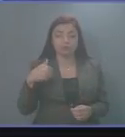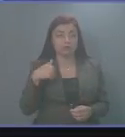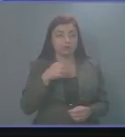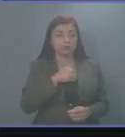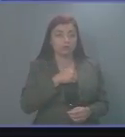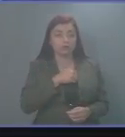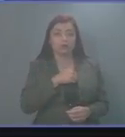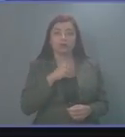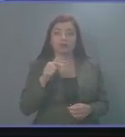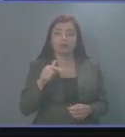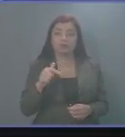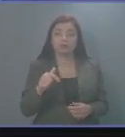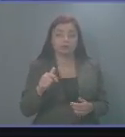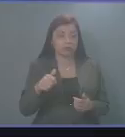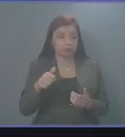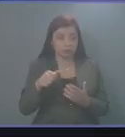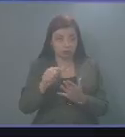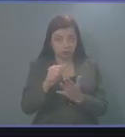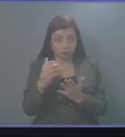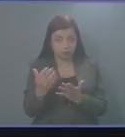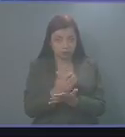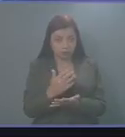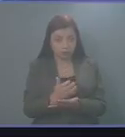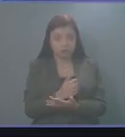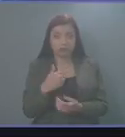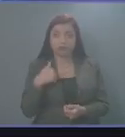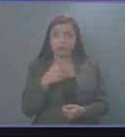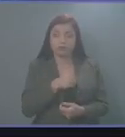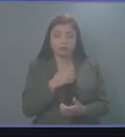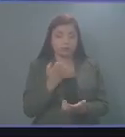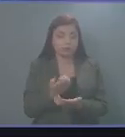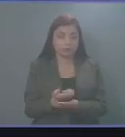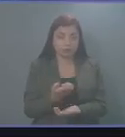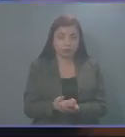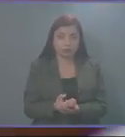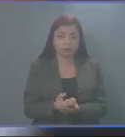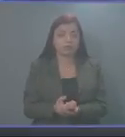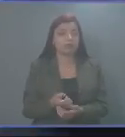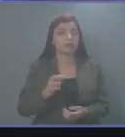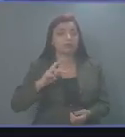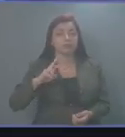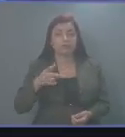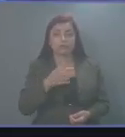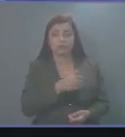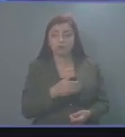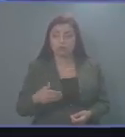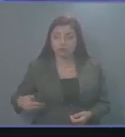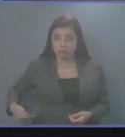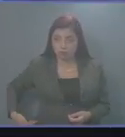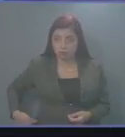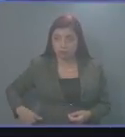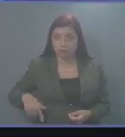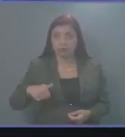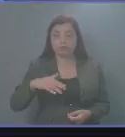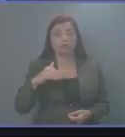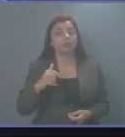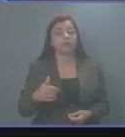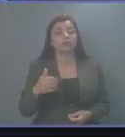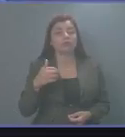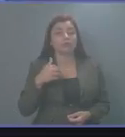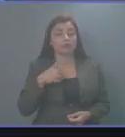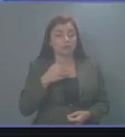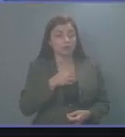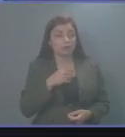Ministerio de Hacienda, Ministerio de Economía, Vicepresidencia de la República